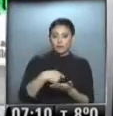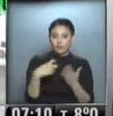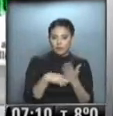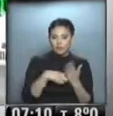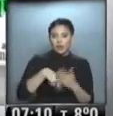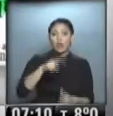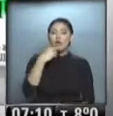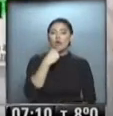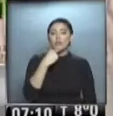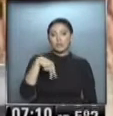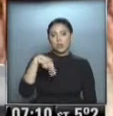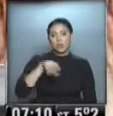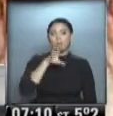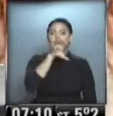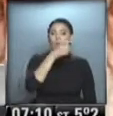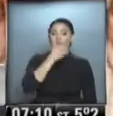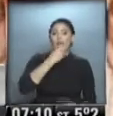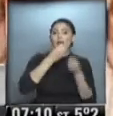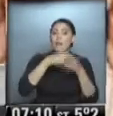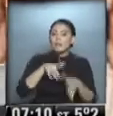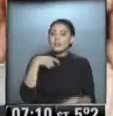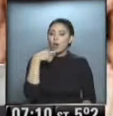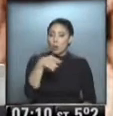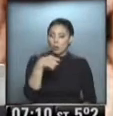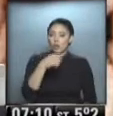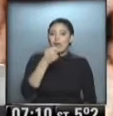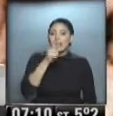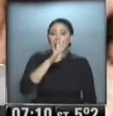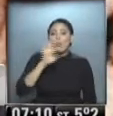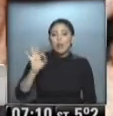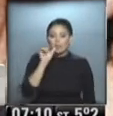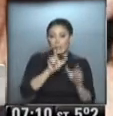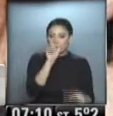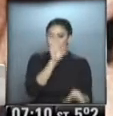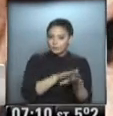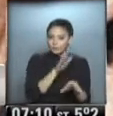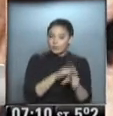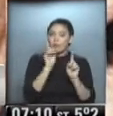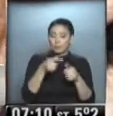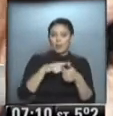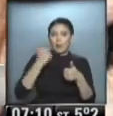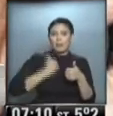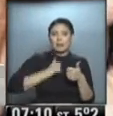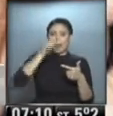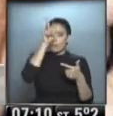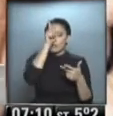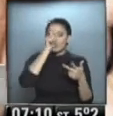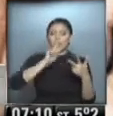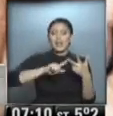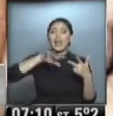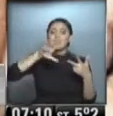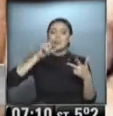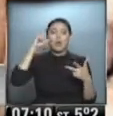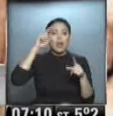noviembre comenzaría en Mendoza un mega juicio con casi 40 imputados, incluidos militares, policías y 5